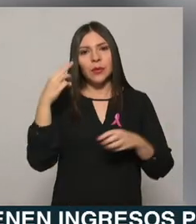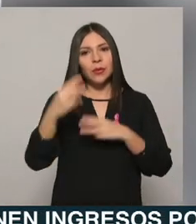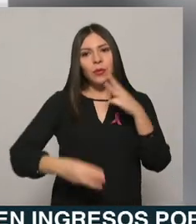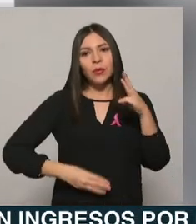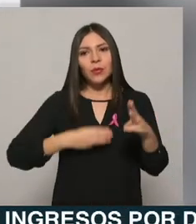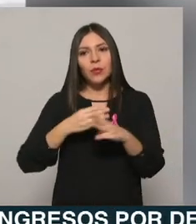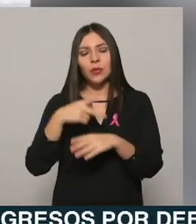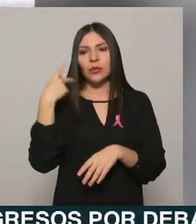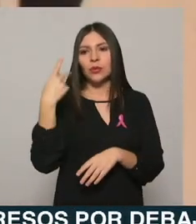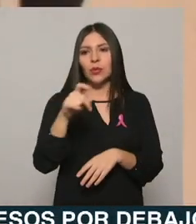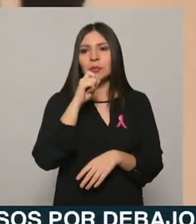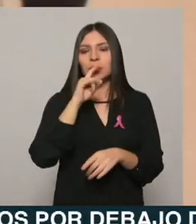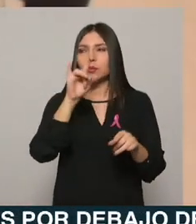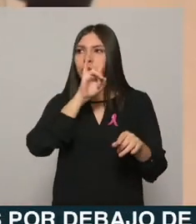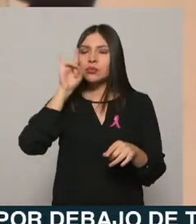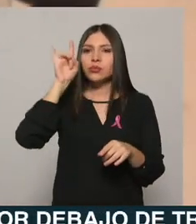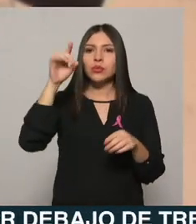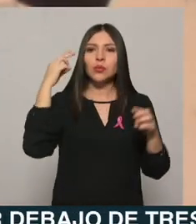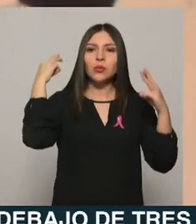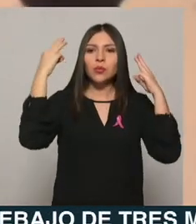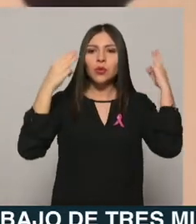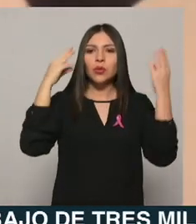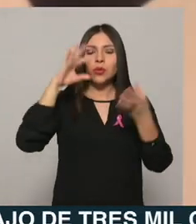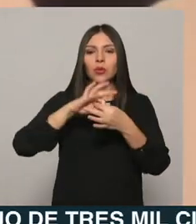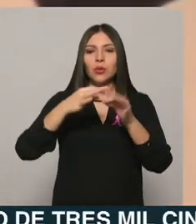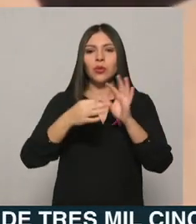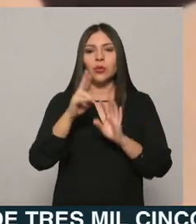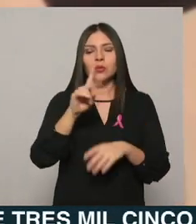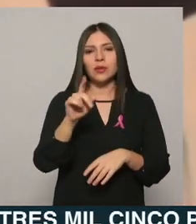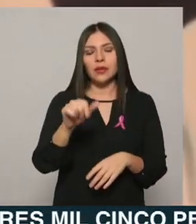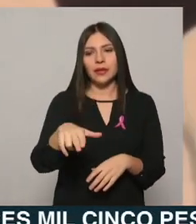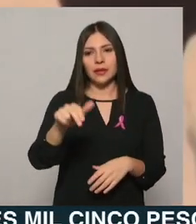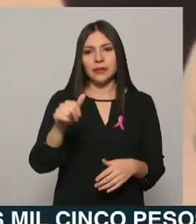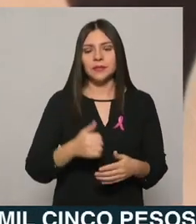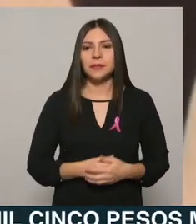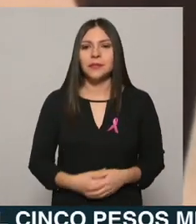de Lausana. Vianey Zárate, 21 Noticias.